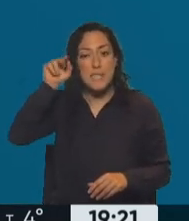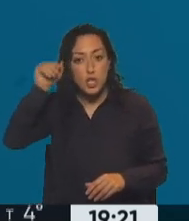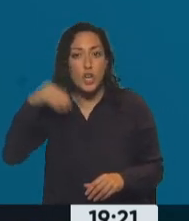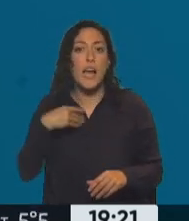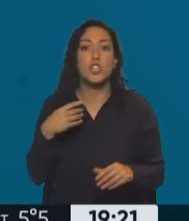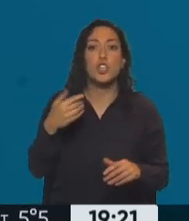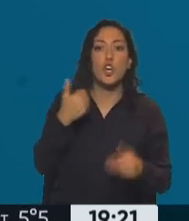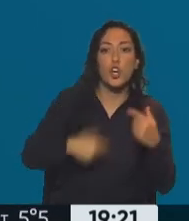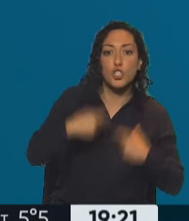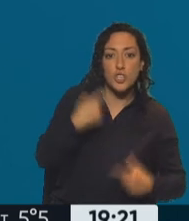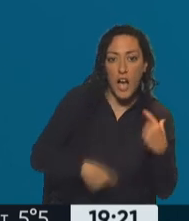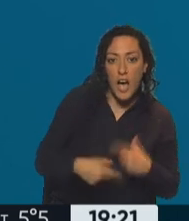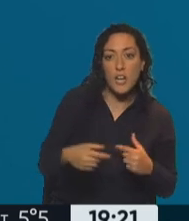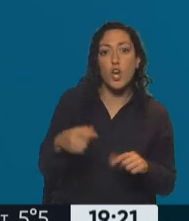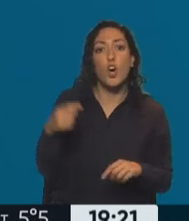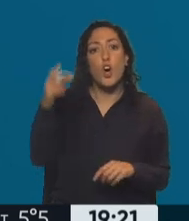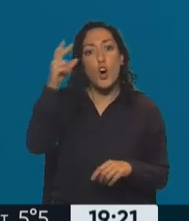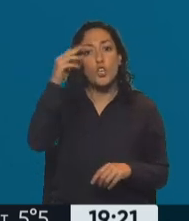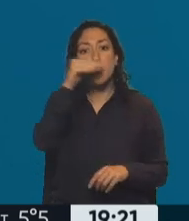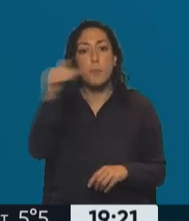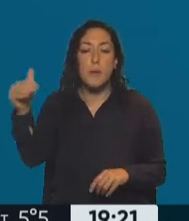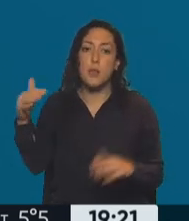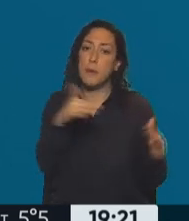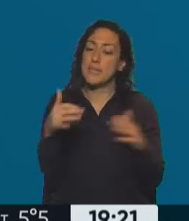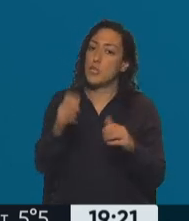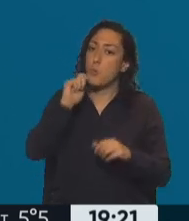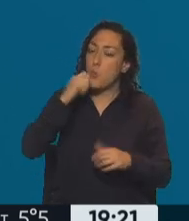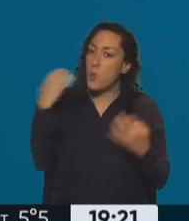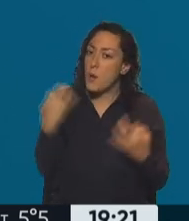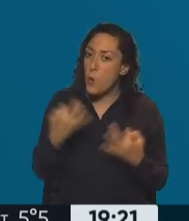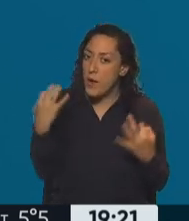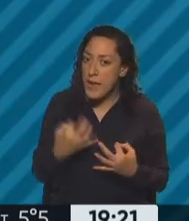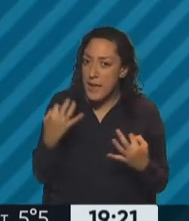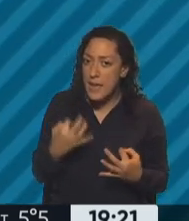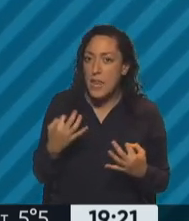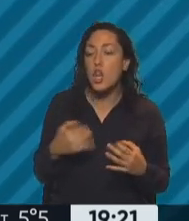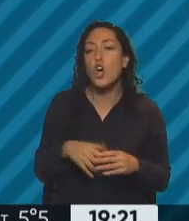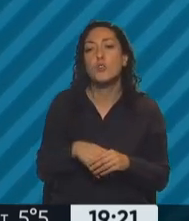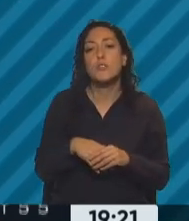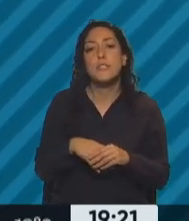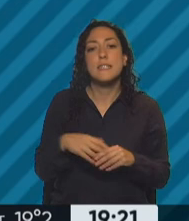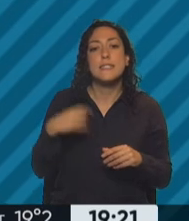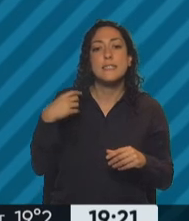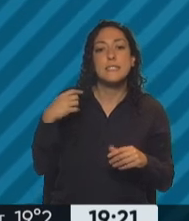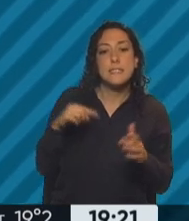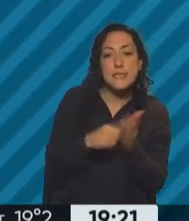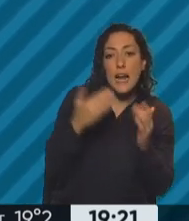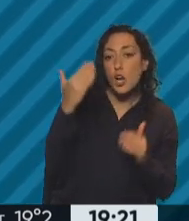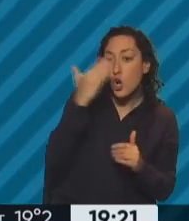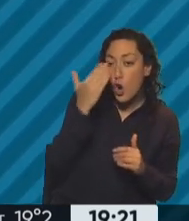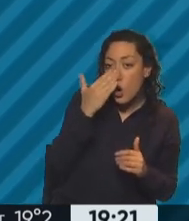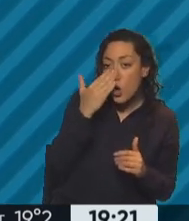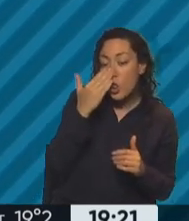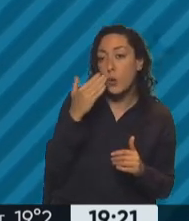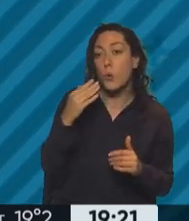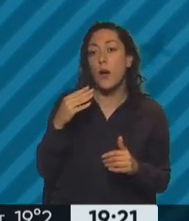las 18:20:30, otro gran otro partido. Otro lindo partido. Porque Central, juega el puntero, ¿no? Con Central Gimnasia. Córdoba de Santiago del Estero